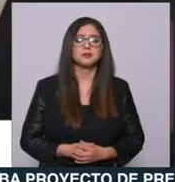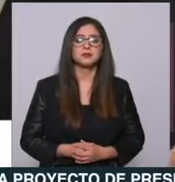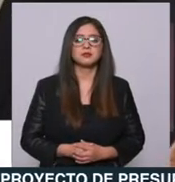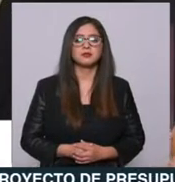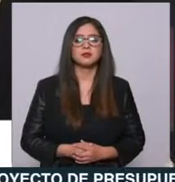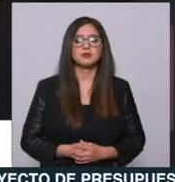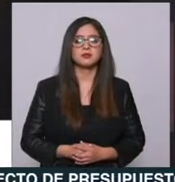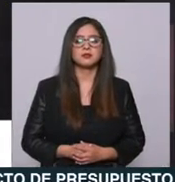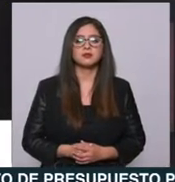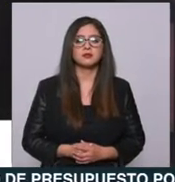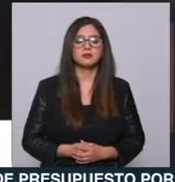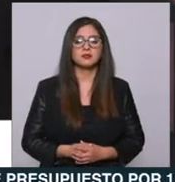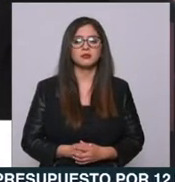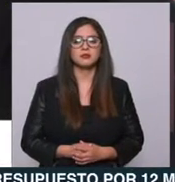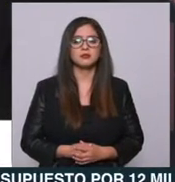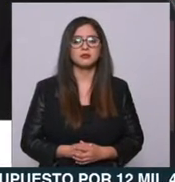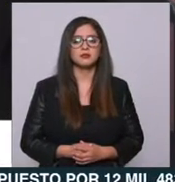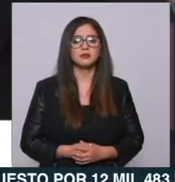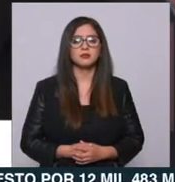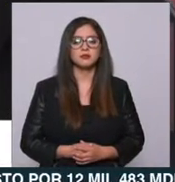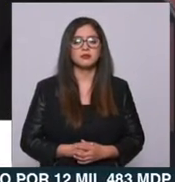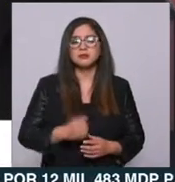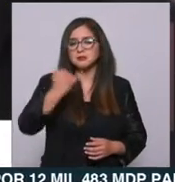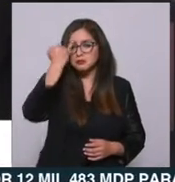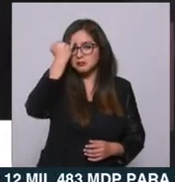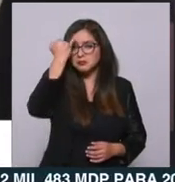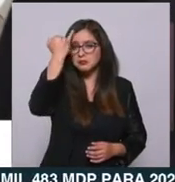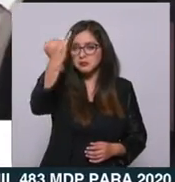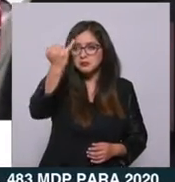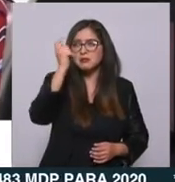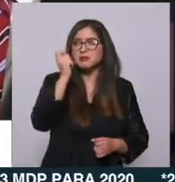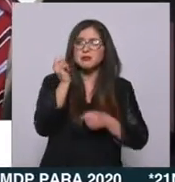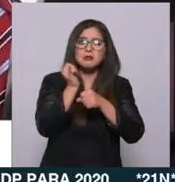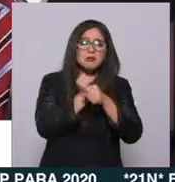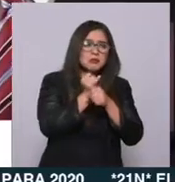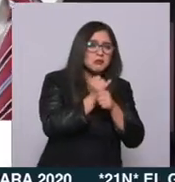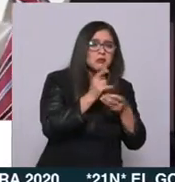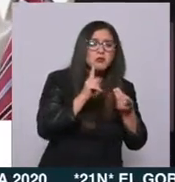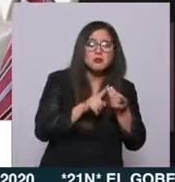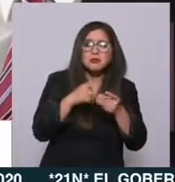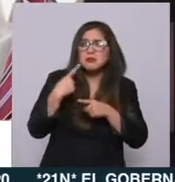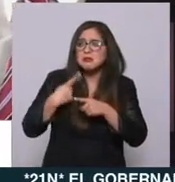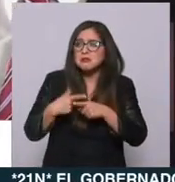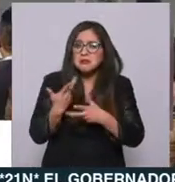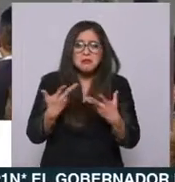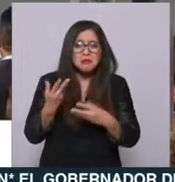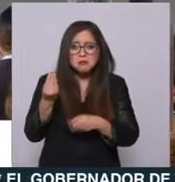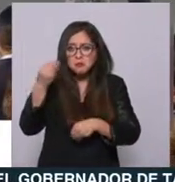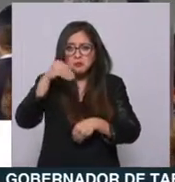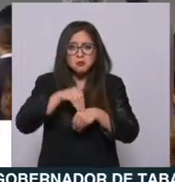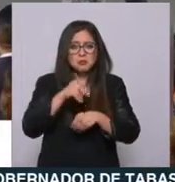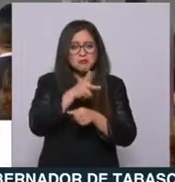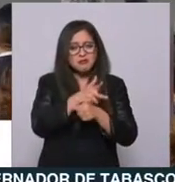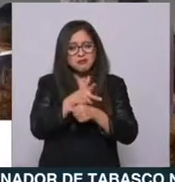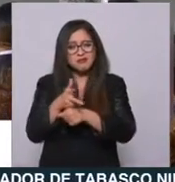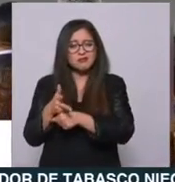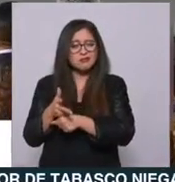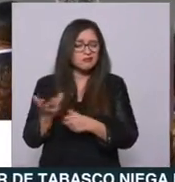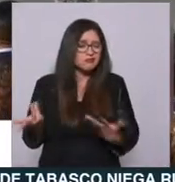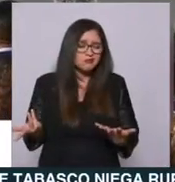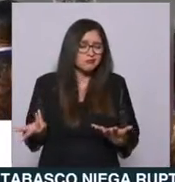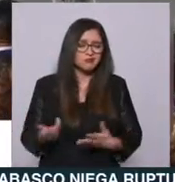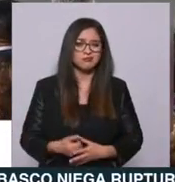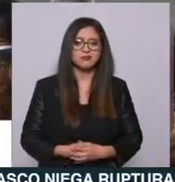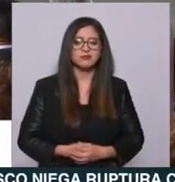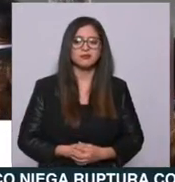Imagínense investigar de dónde viene eso. O sea, yo estoy haciendo ahora